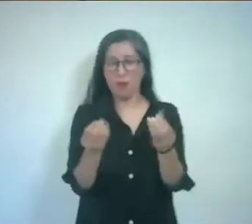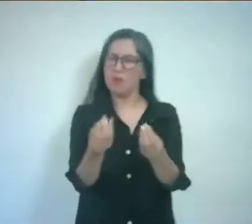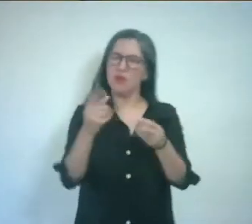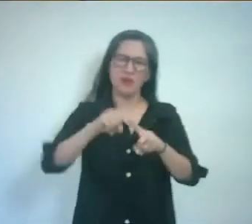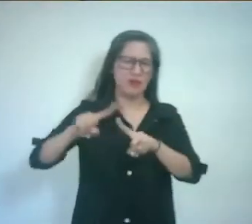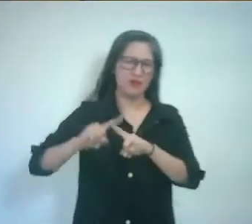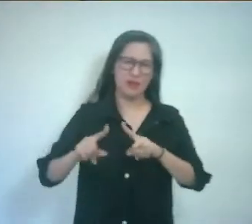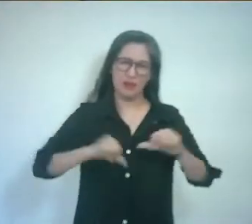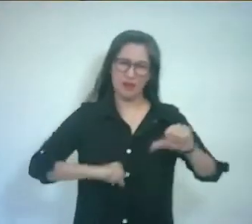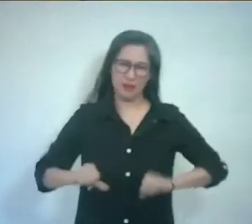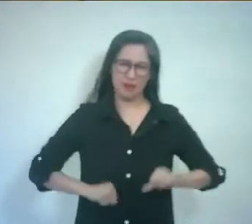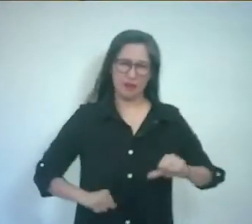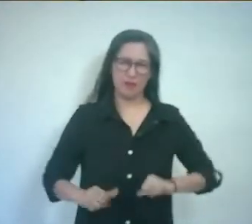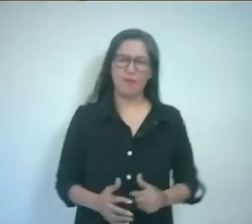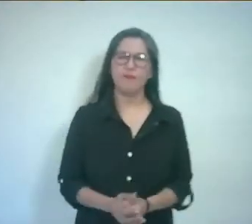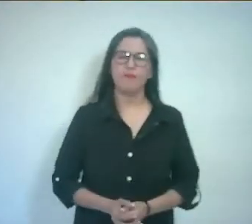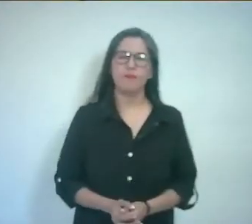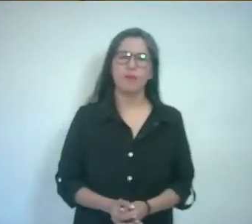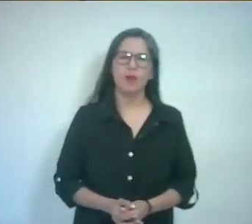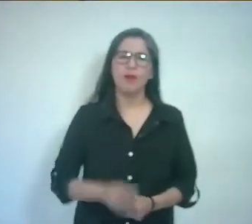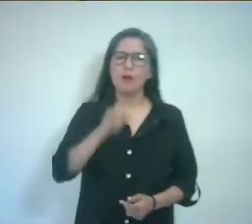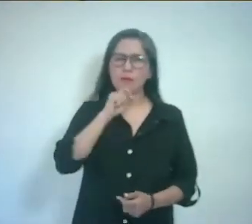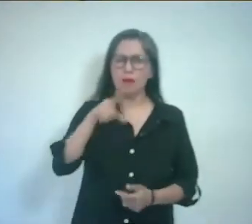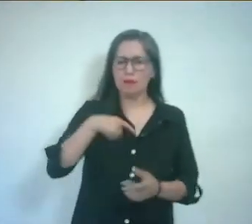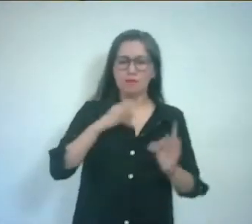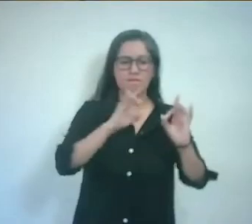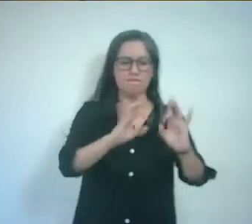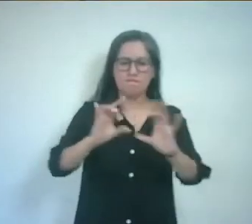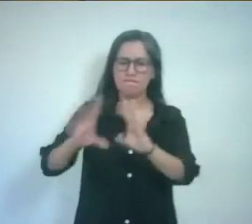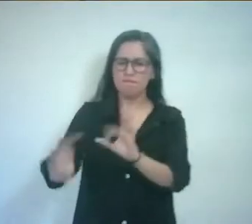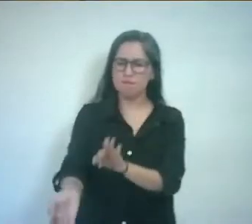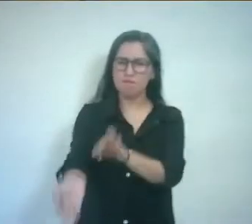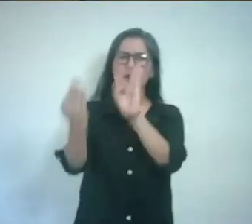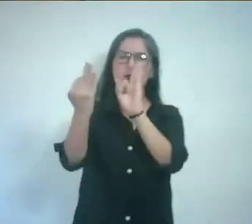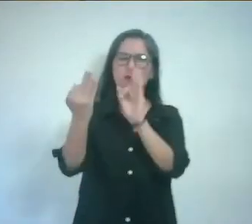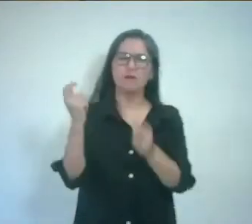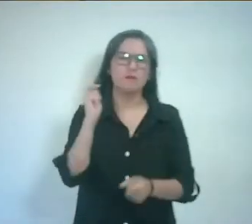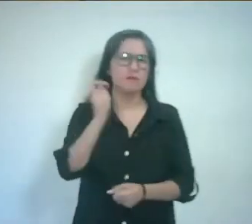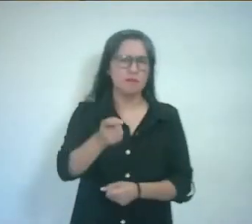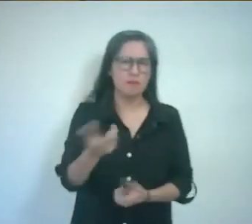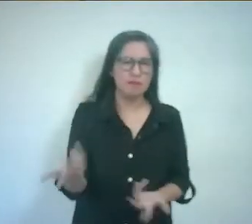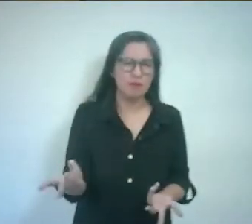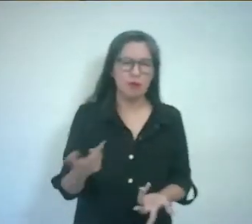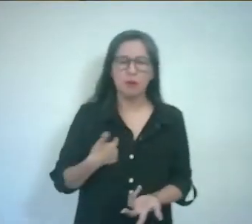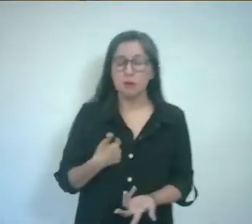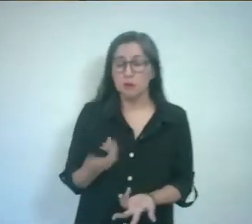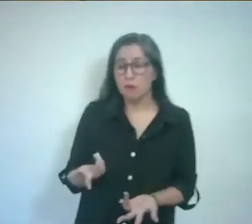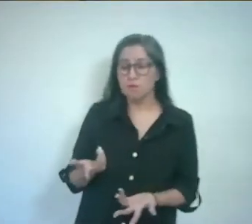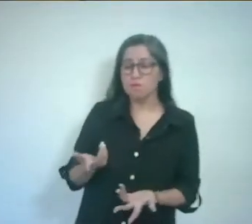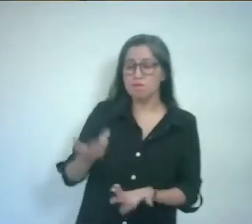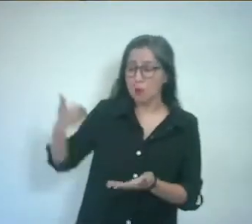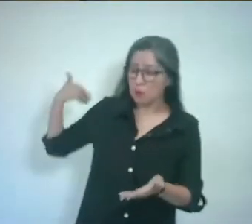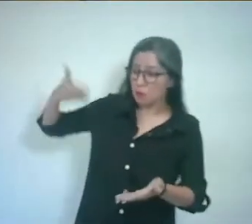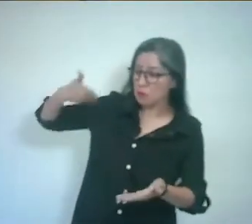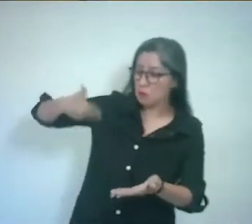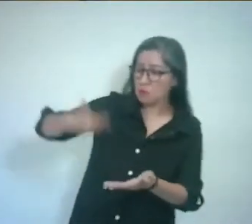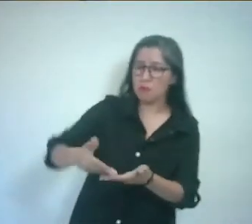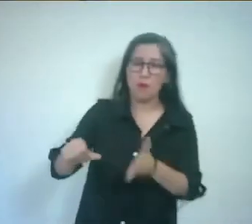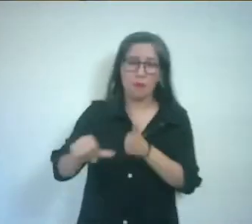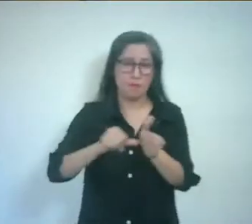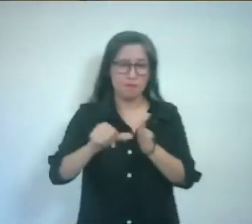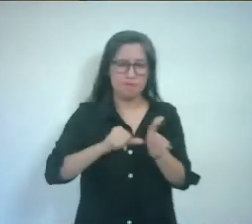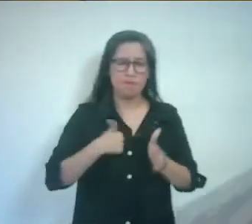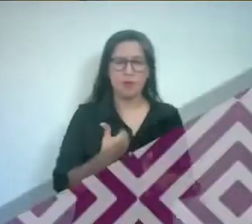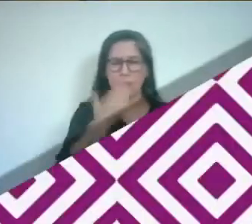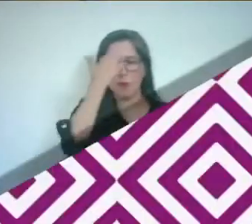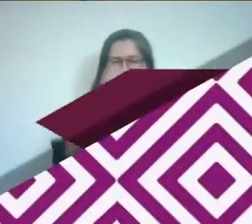actividades. En el ámbito de los desafíos, no soslayo decir que a lo largo de estos meses hemos